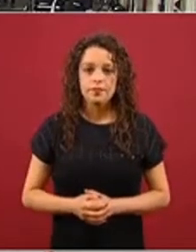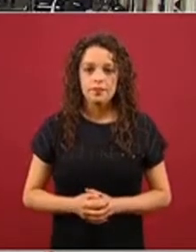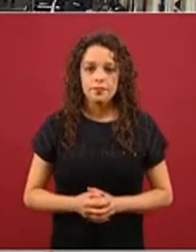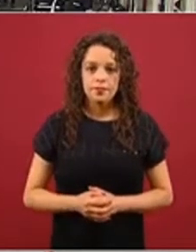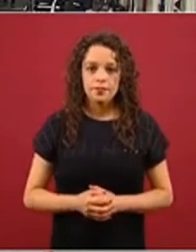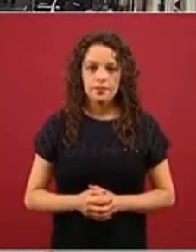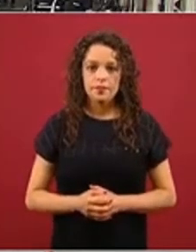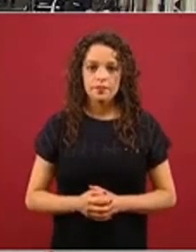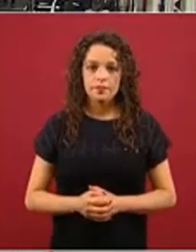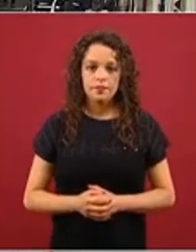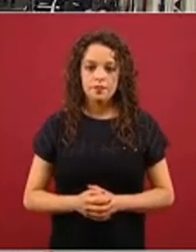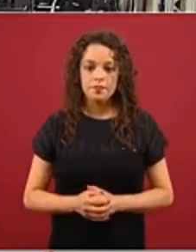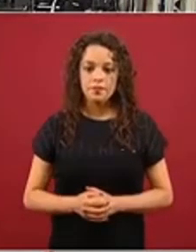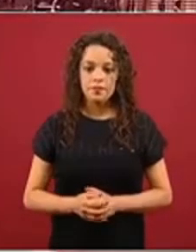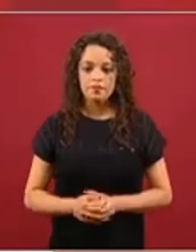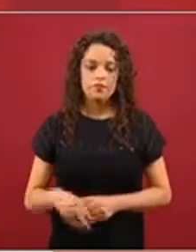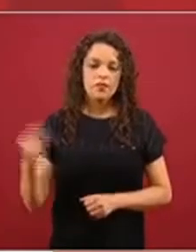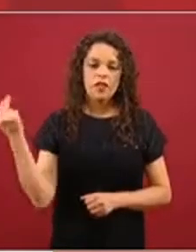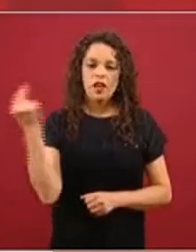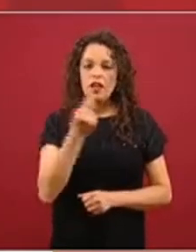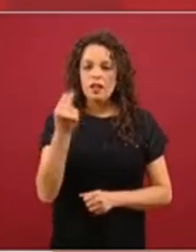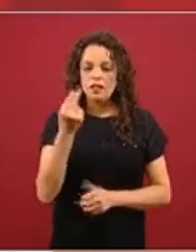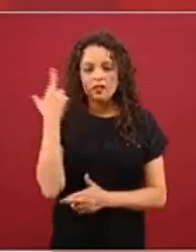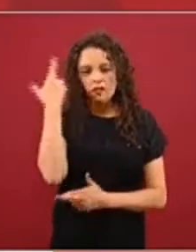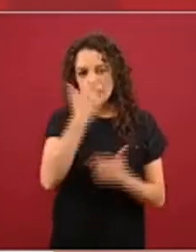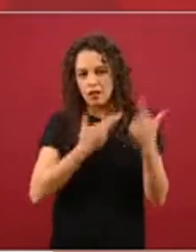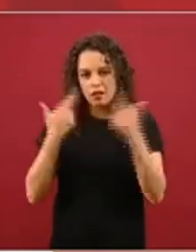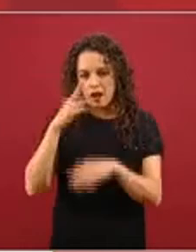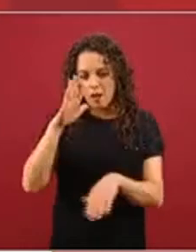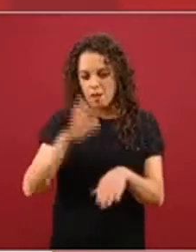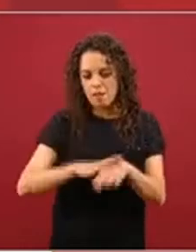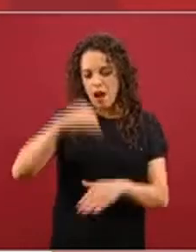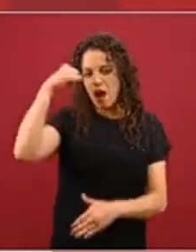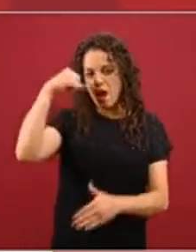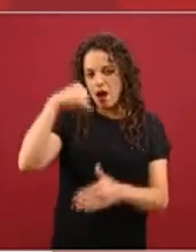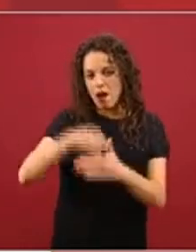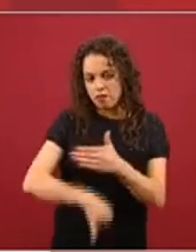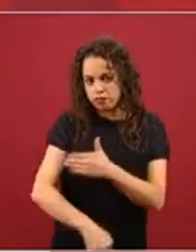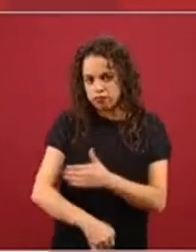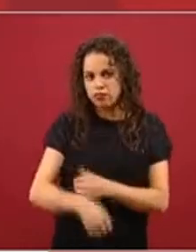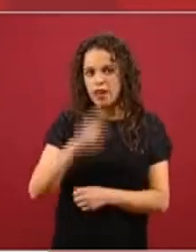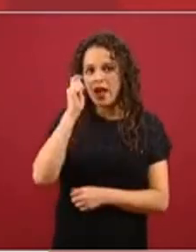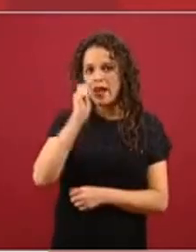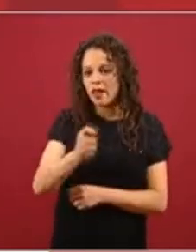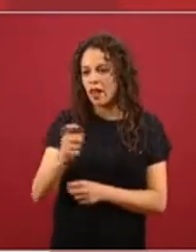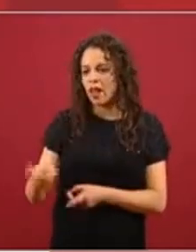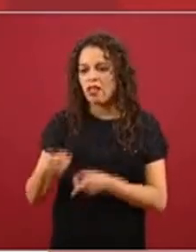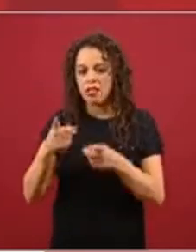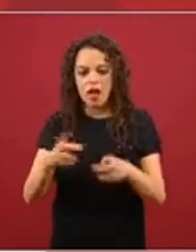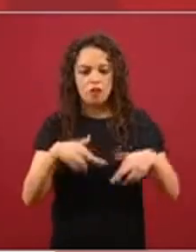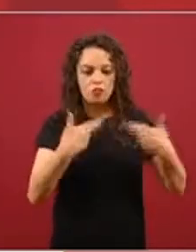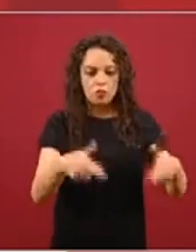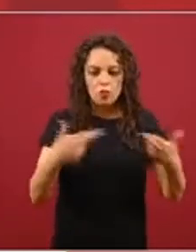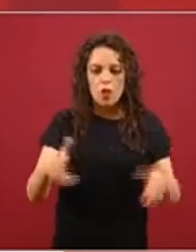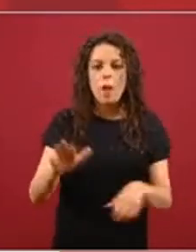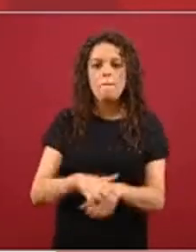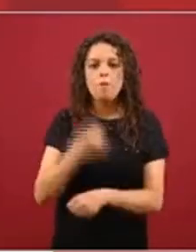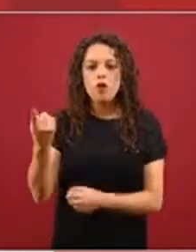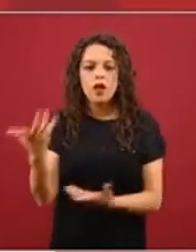regule? Habría que analizarlo con detalle, qué implica regular, qué implican las donaciones, en qué contextos